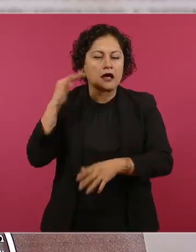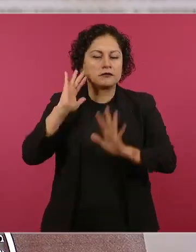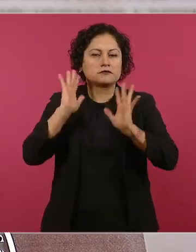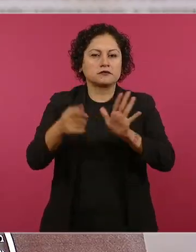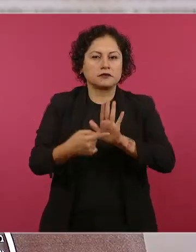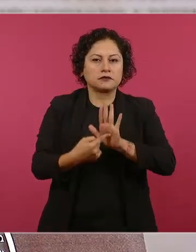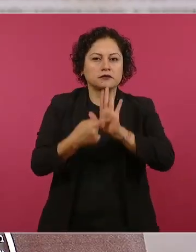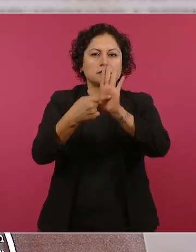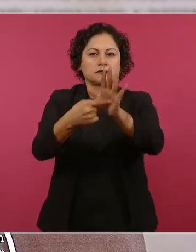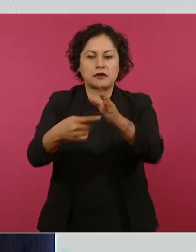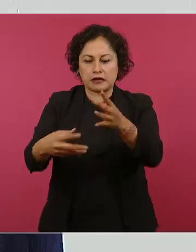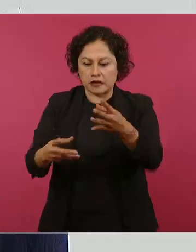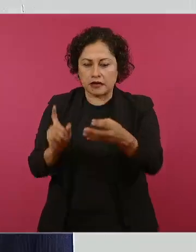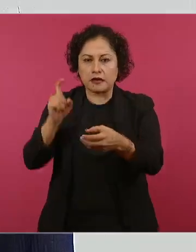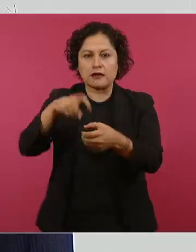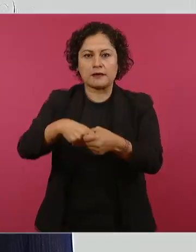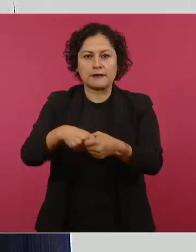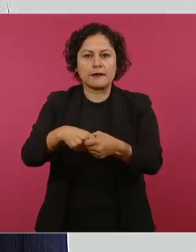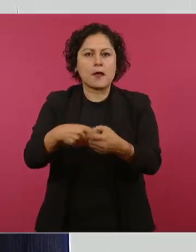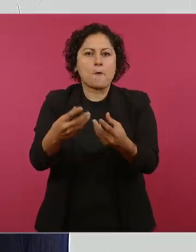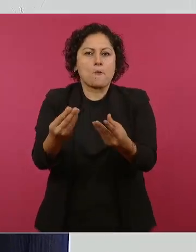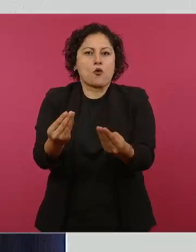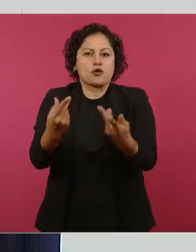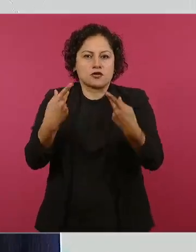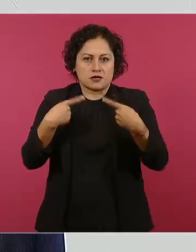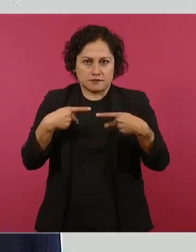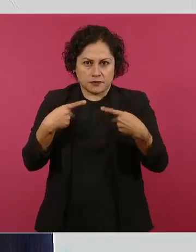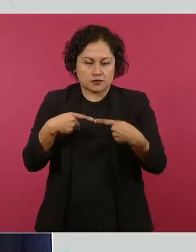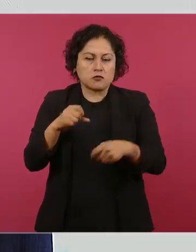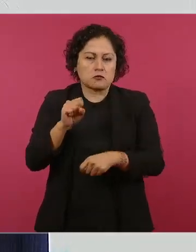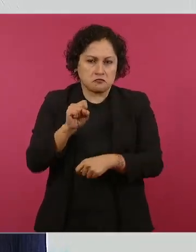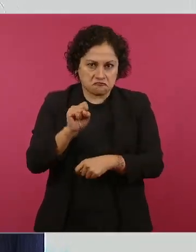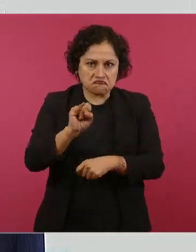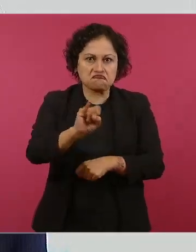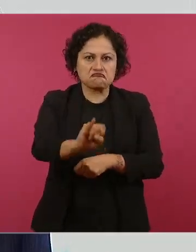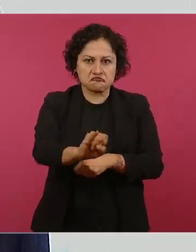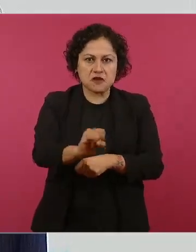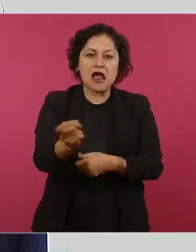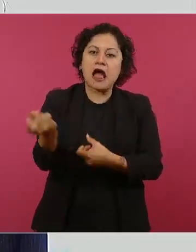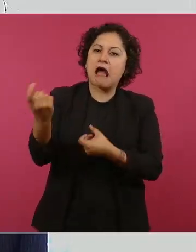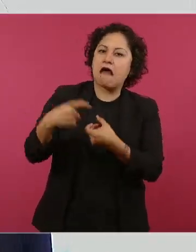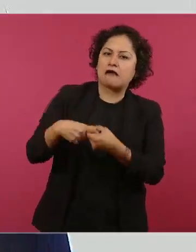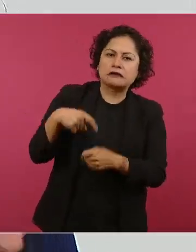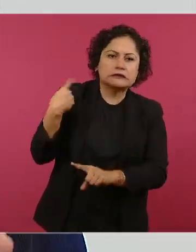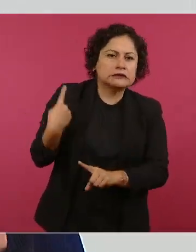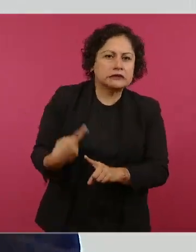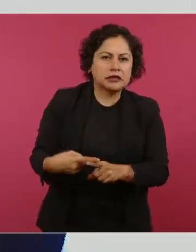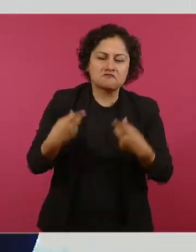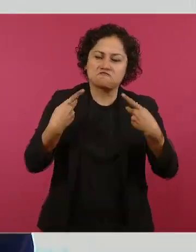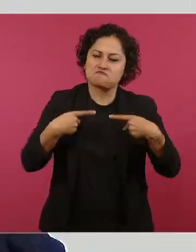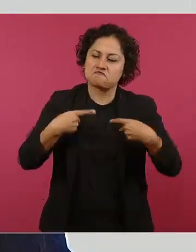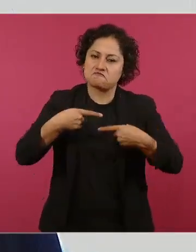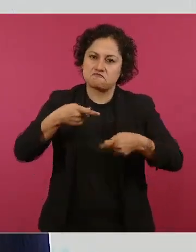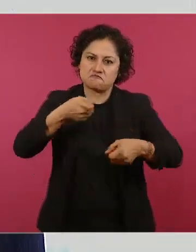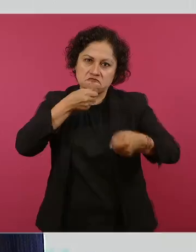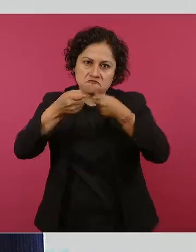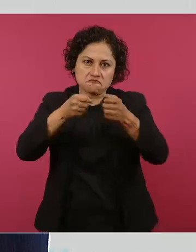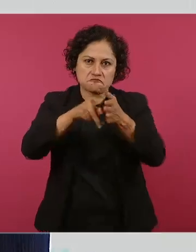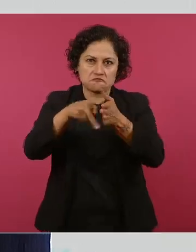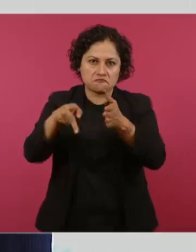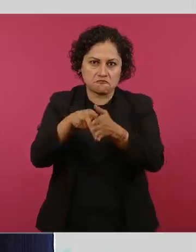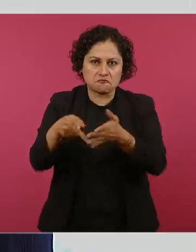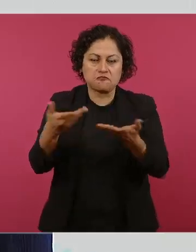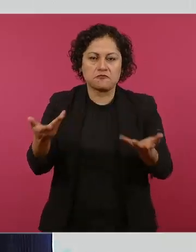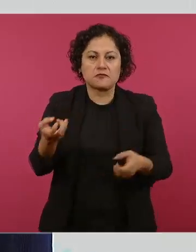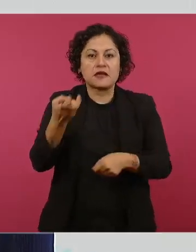1,379 suscriptores y también, hay que decirlo, participan varios periodistas para difundir este material de